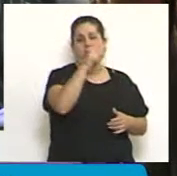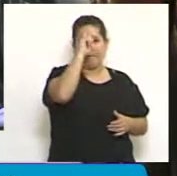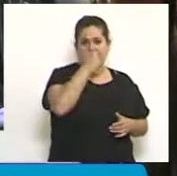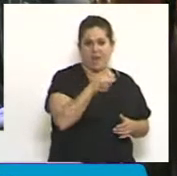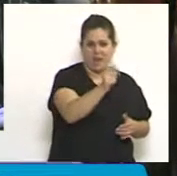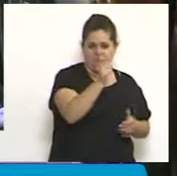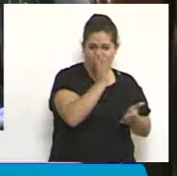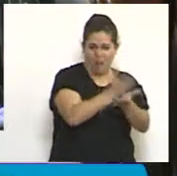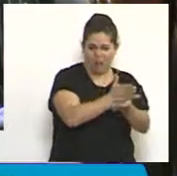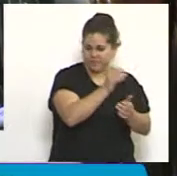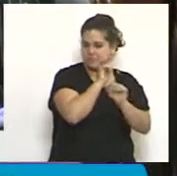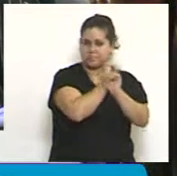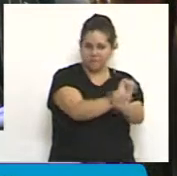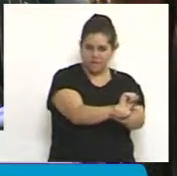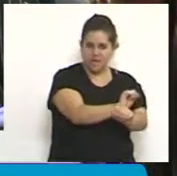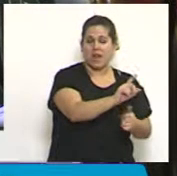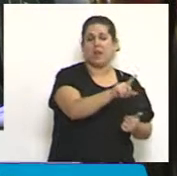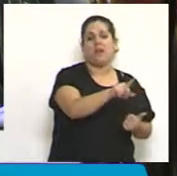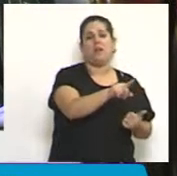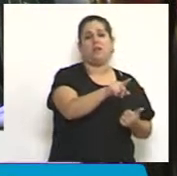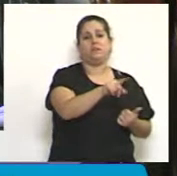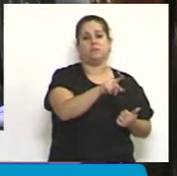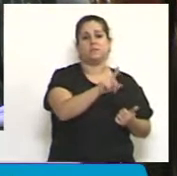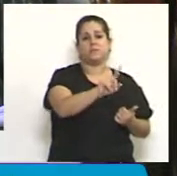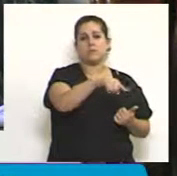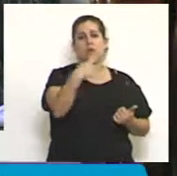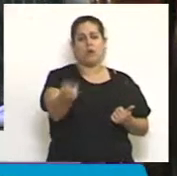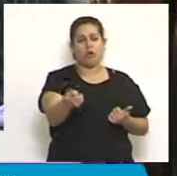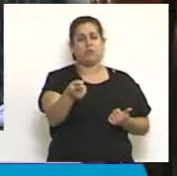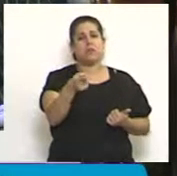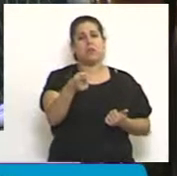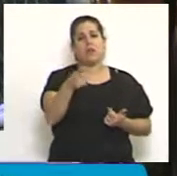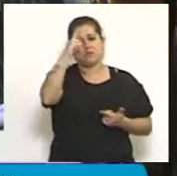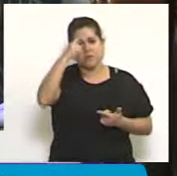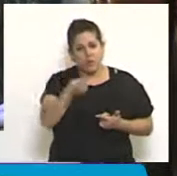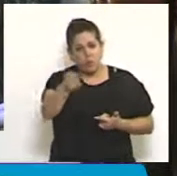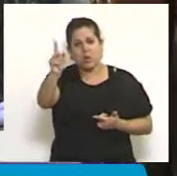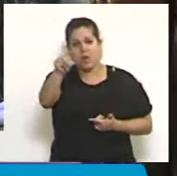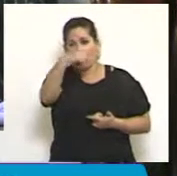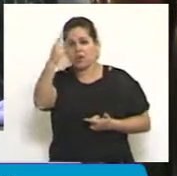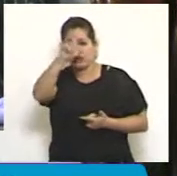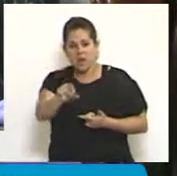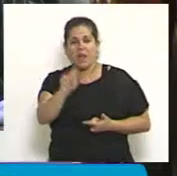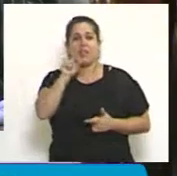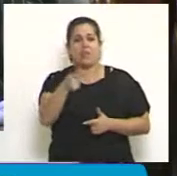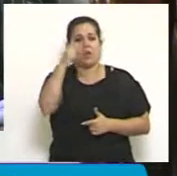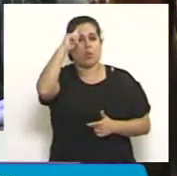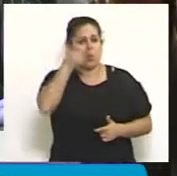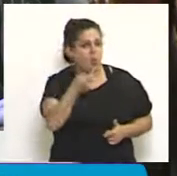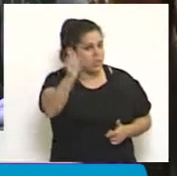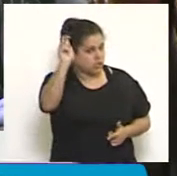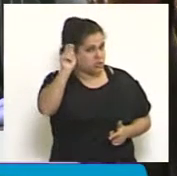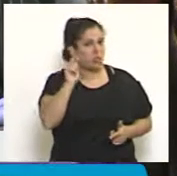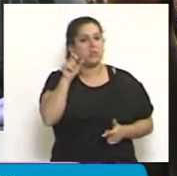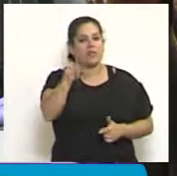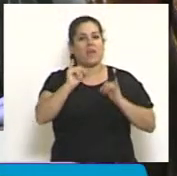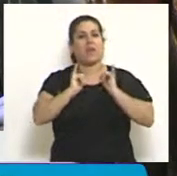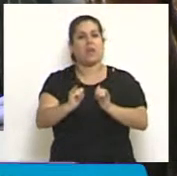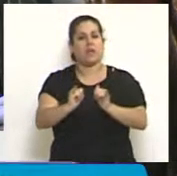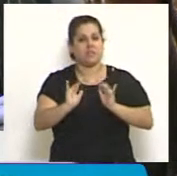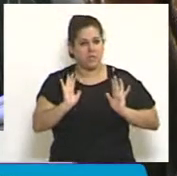Código Procesal Penal de la Nación, y juzgados federales de garantías en lo penal económico que cumplirán las garantías previstas